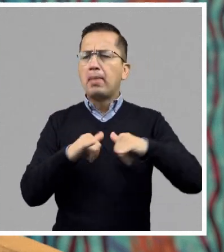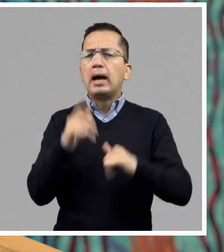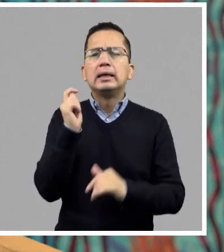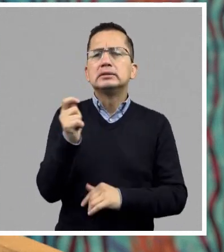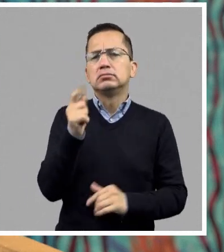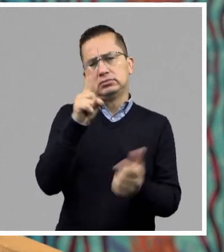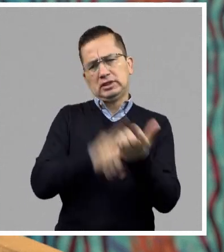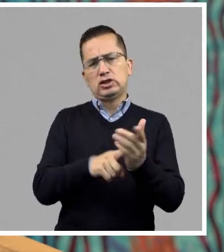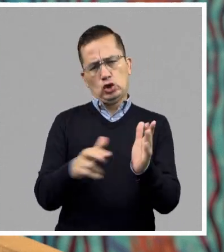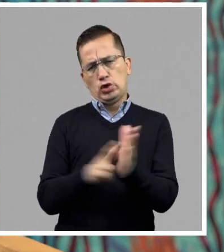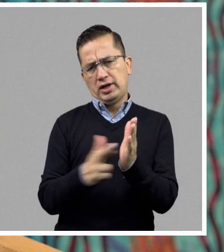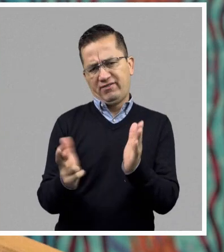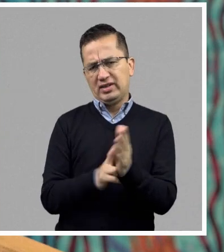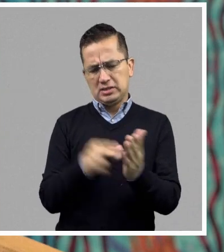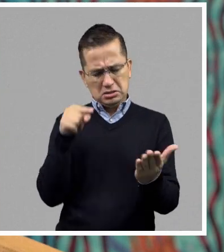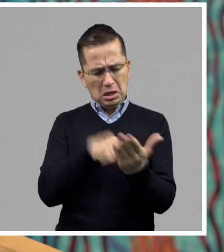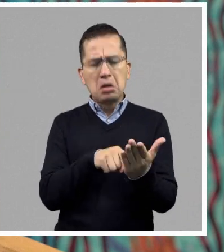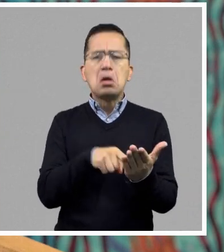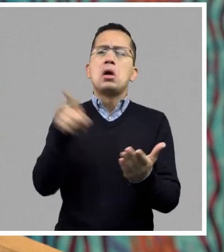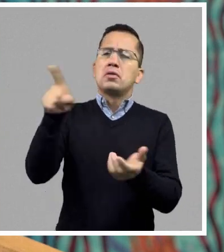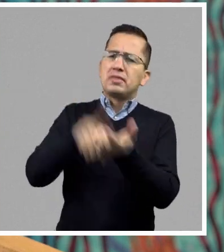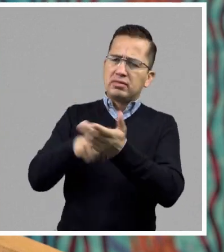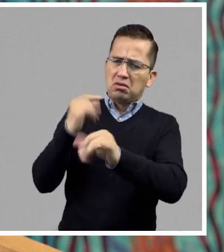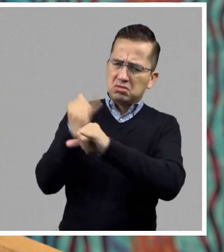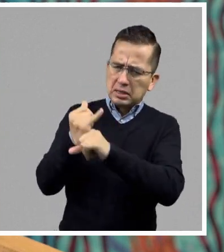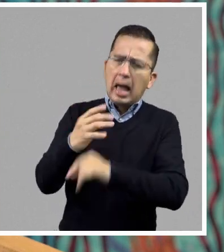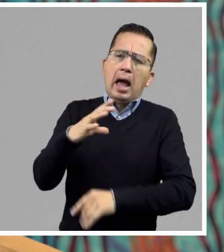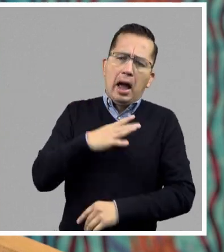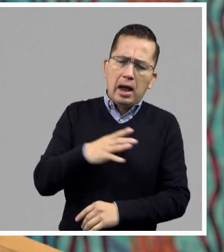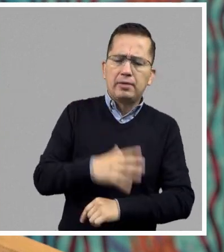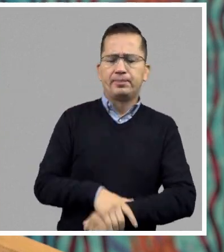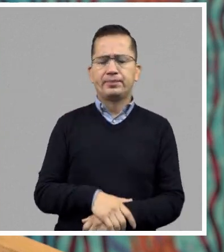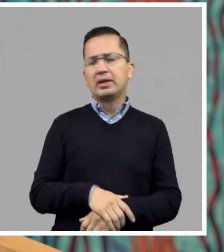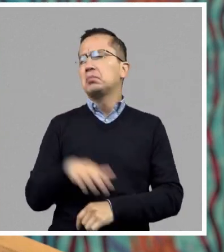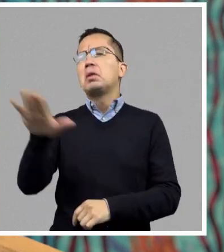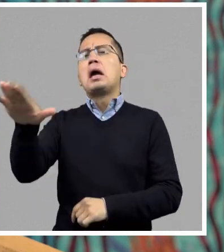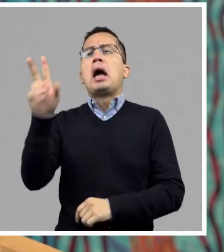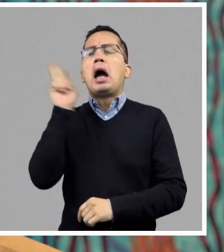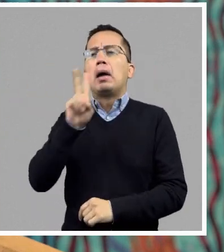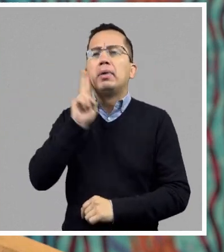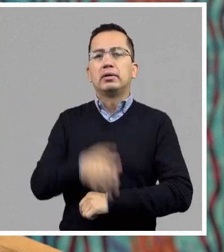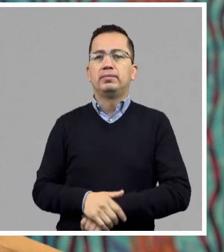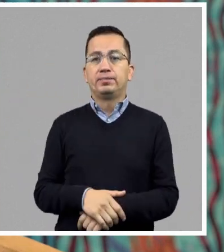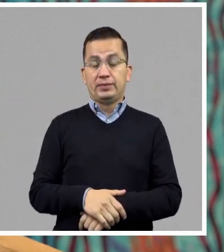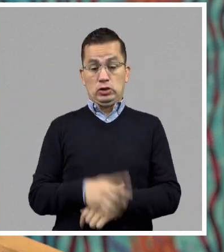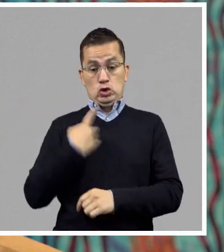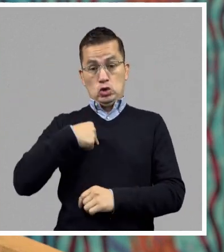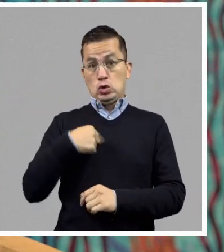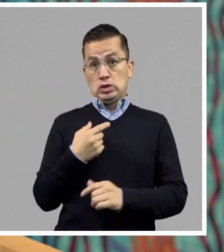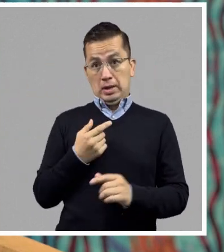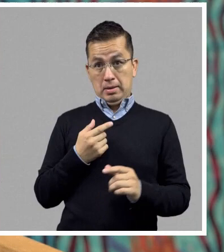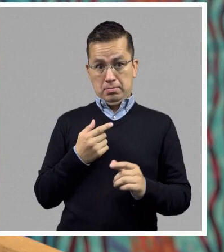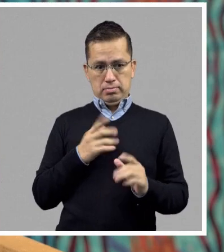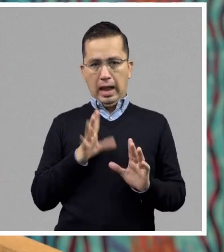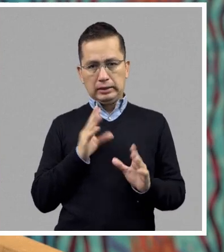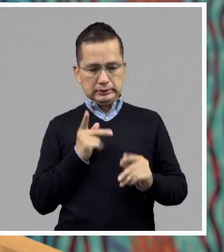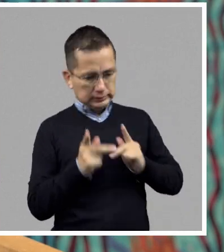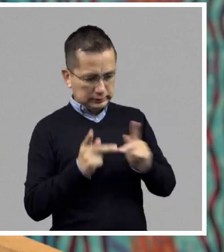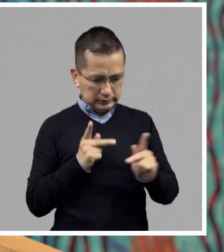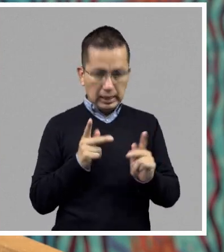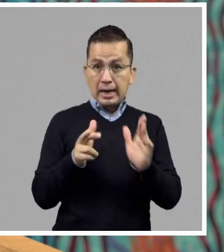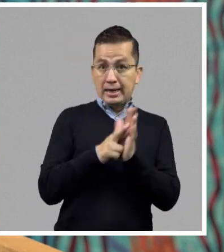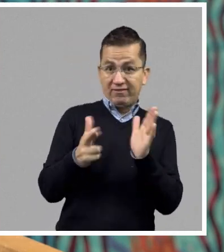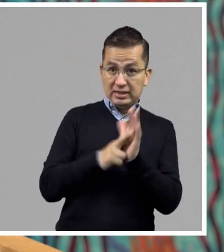encontrar en la web lo podemos encontrar en la revista lo podemos encontrar en tu sitio para ver cuando te pedimos un mapa Centroamérica De hecho cuando preparamos el nombre Centroamérica